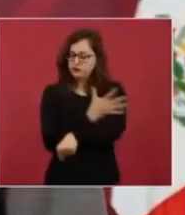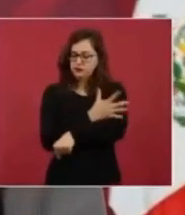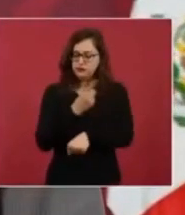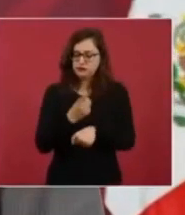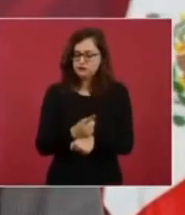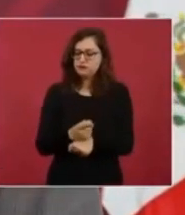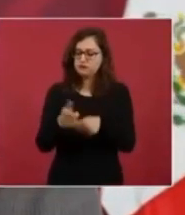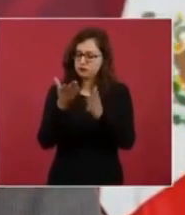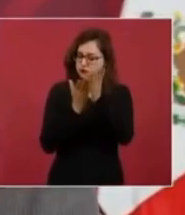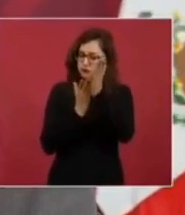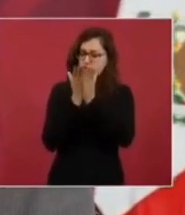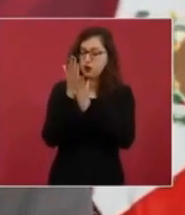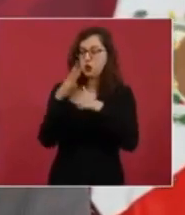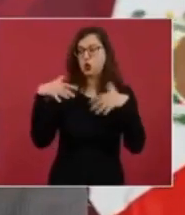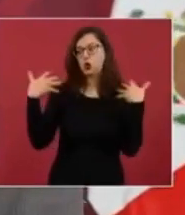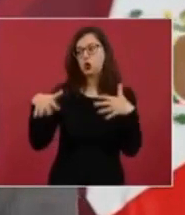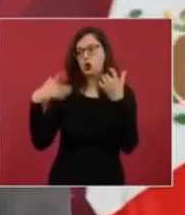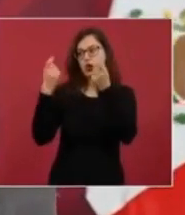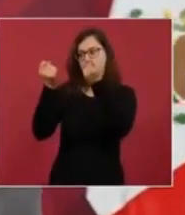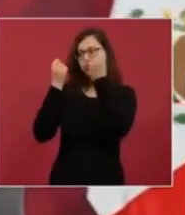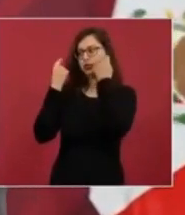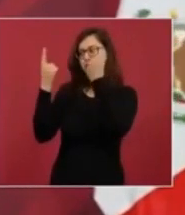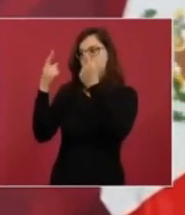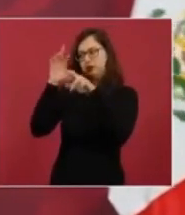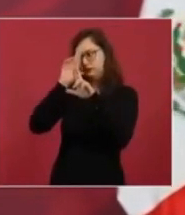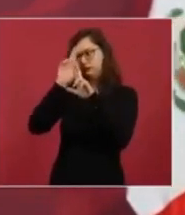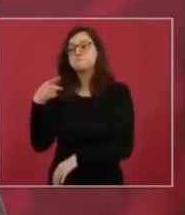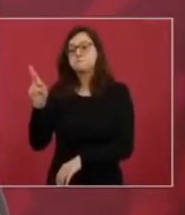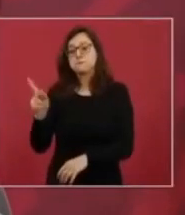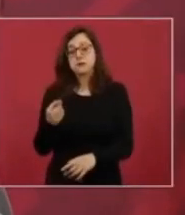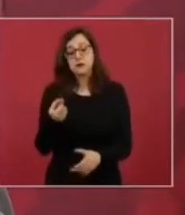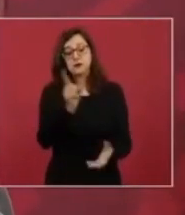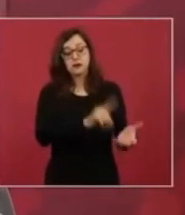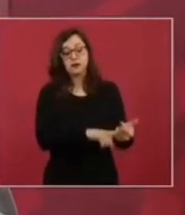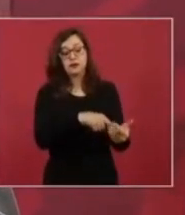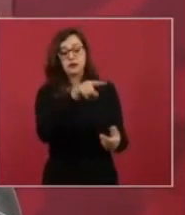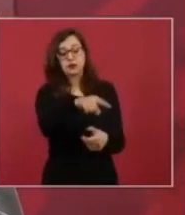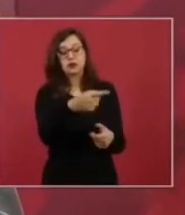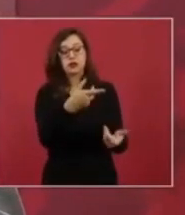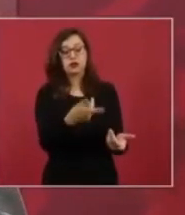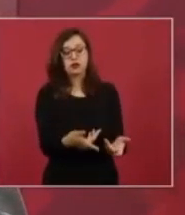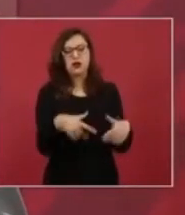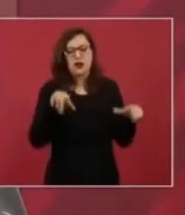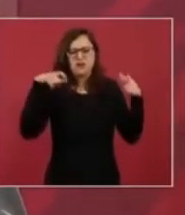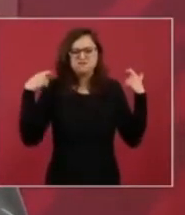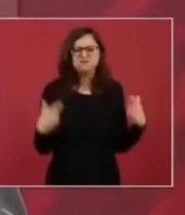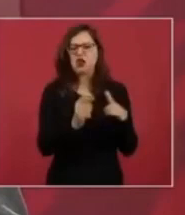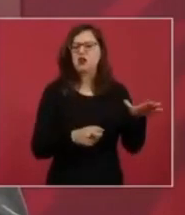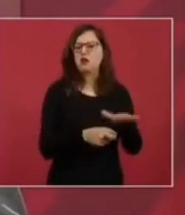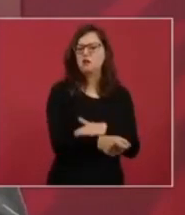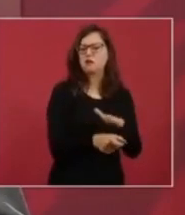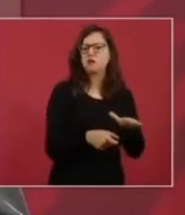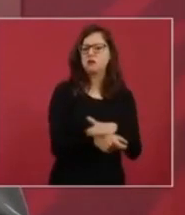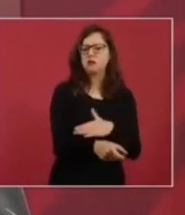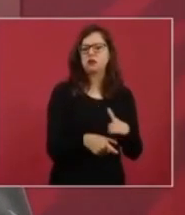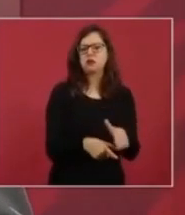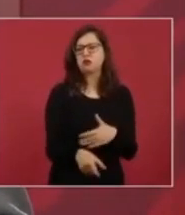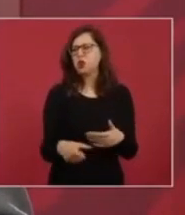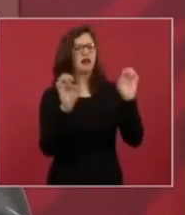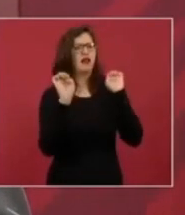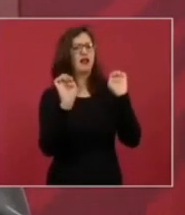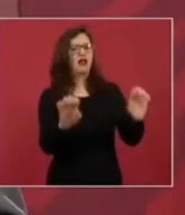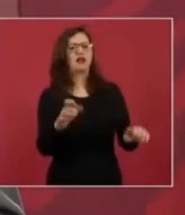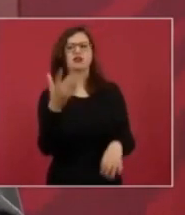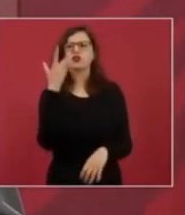respeto pero otros se volvieron inmensamente ricos mansiones